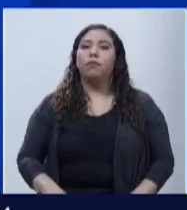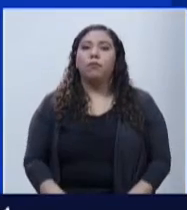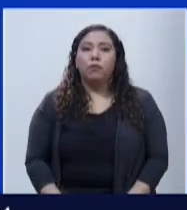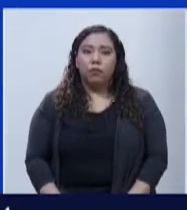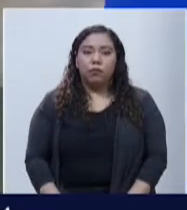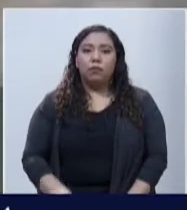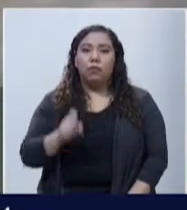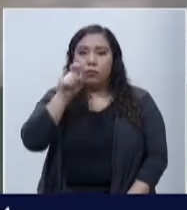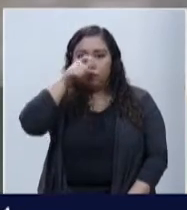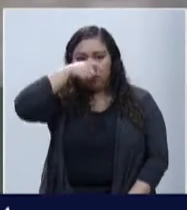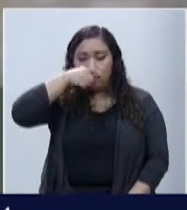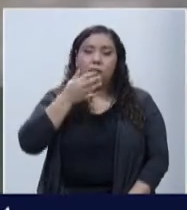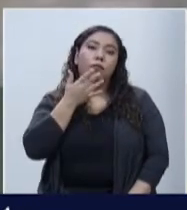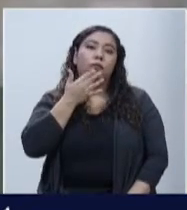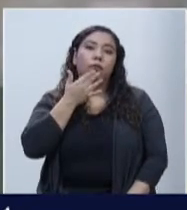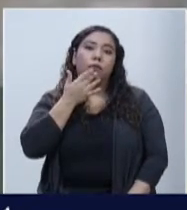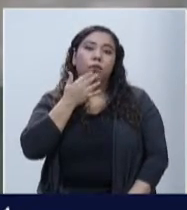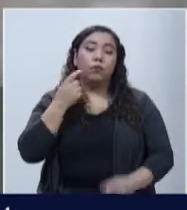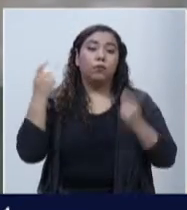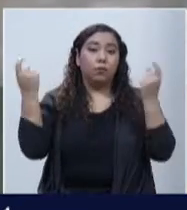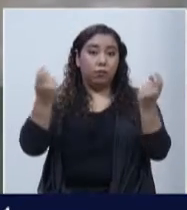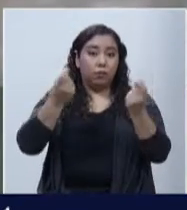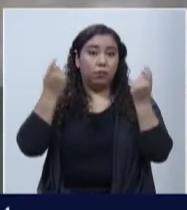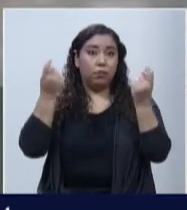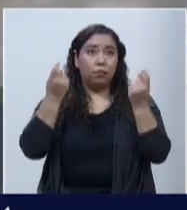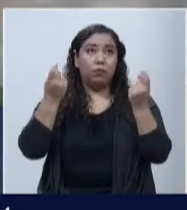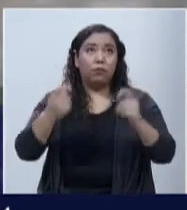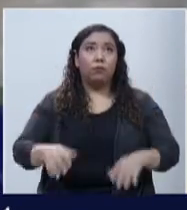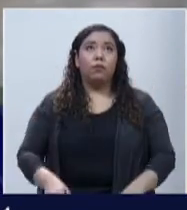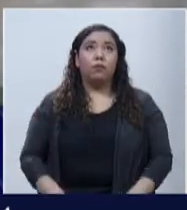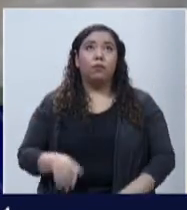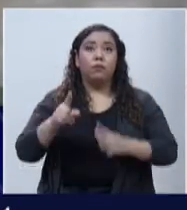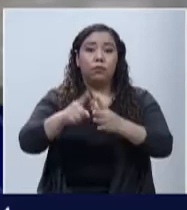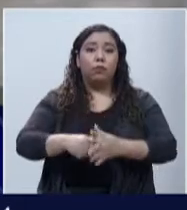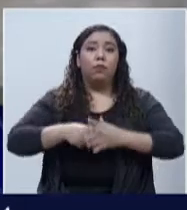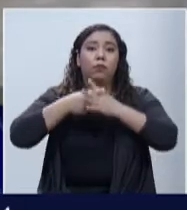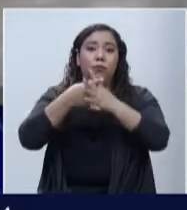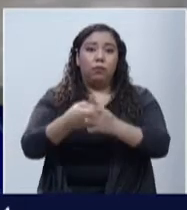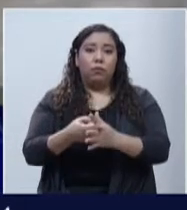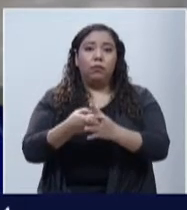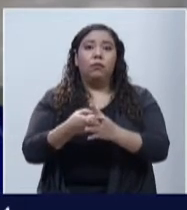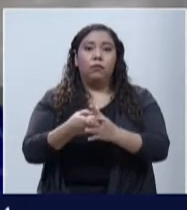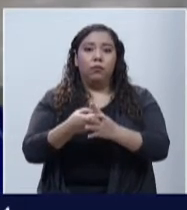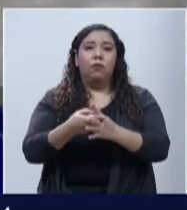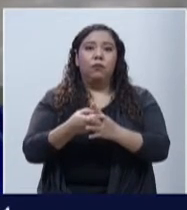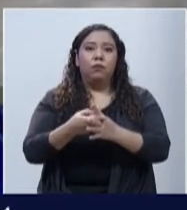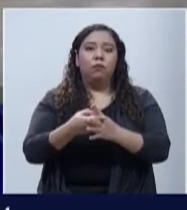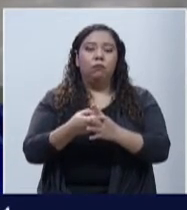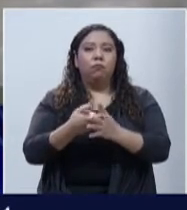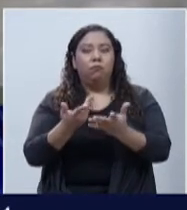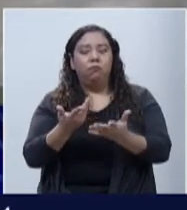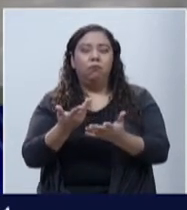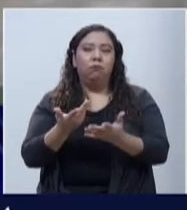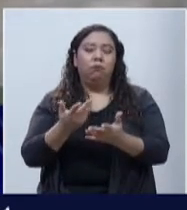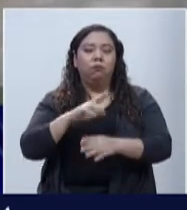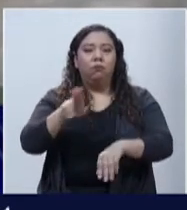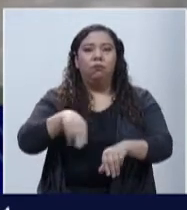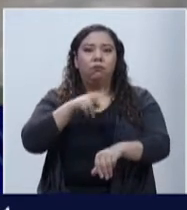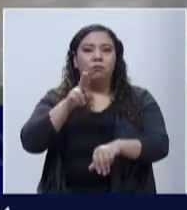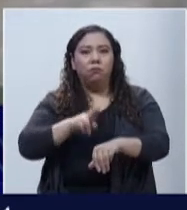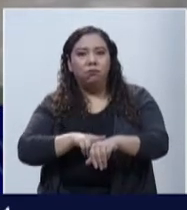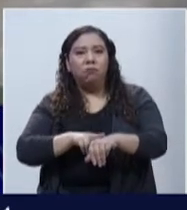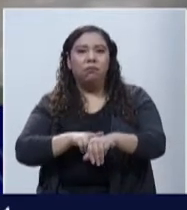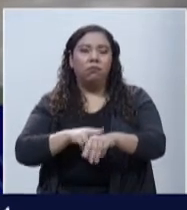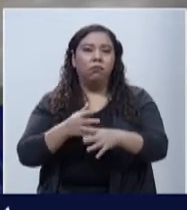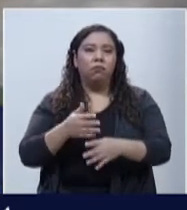y guacamayas ese es uno de los eventos que está dando inicio a la normalidad se puede decir sabemos las